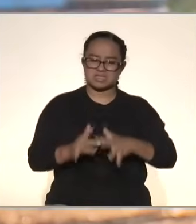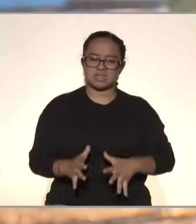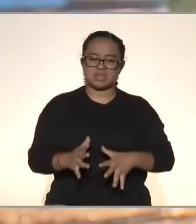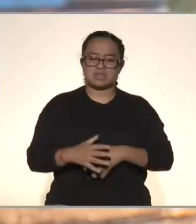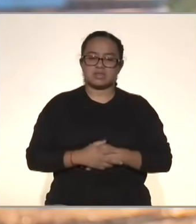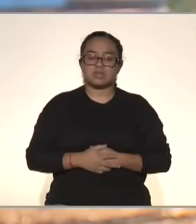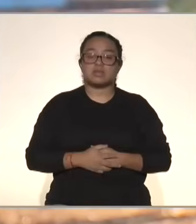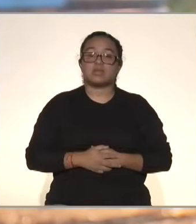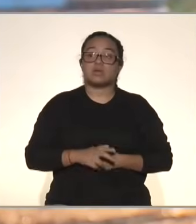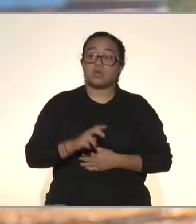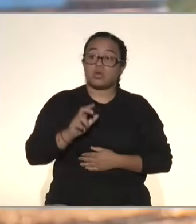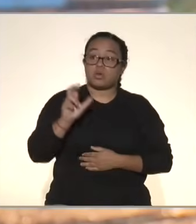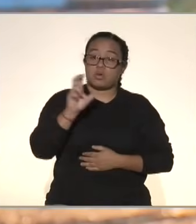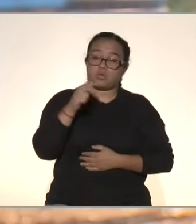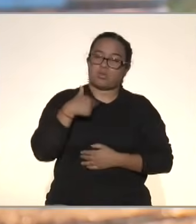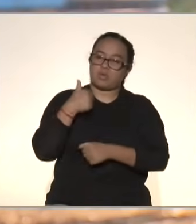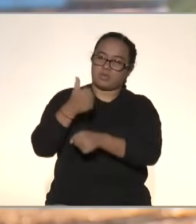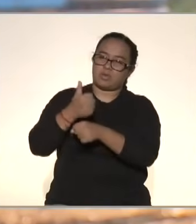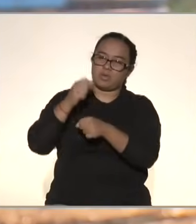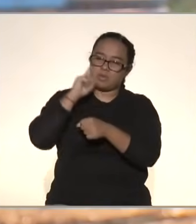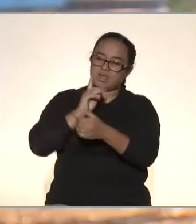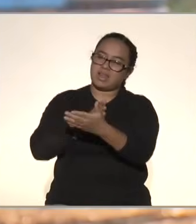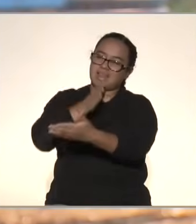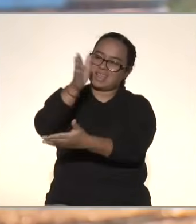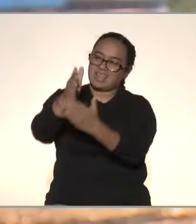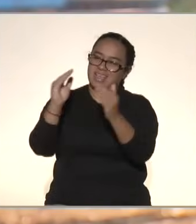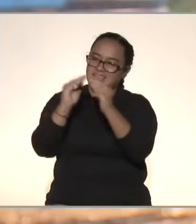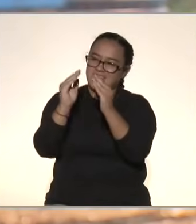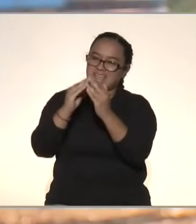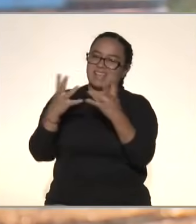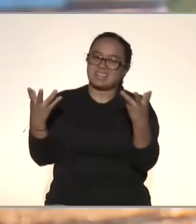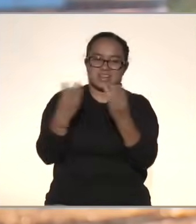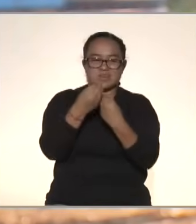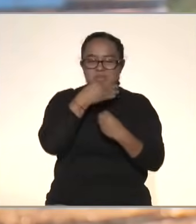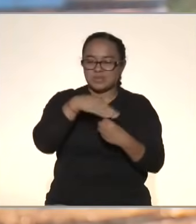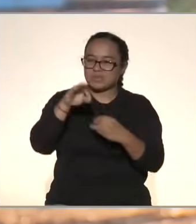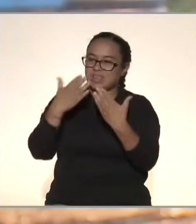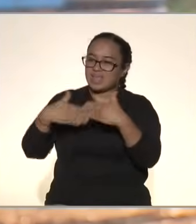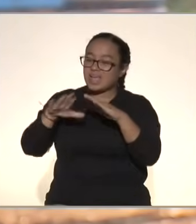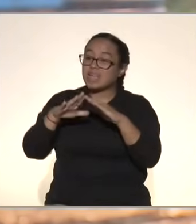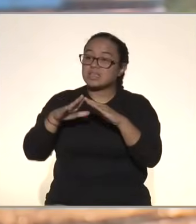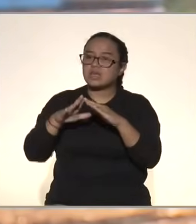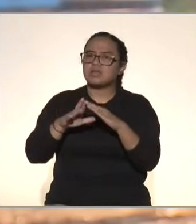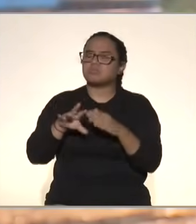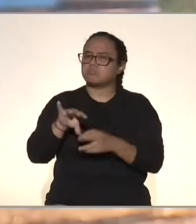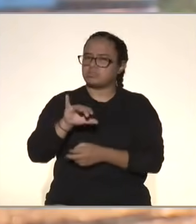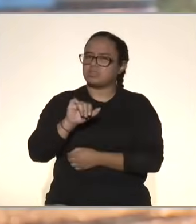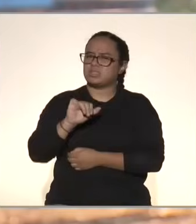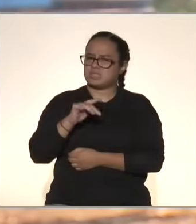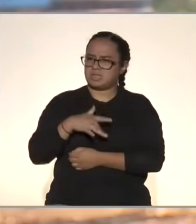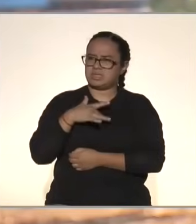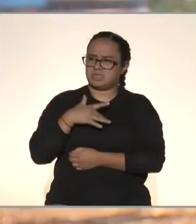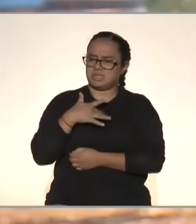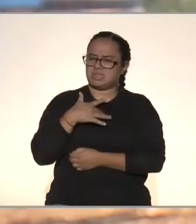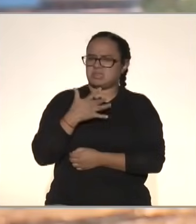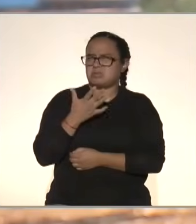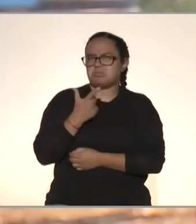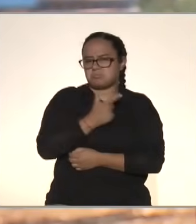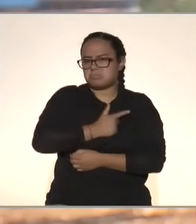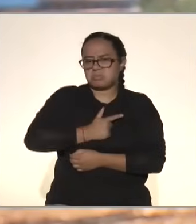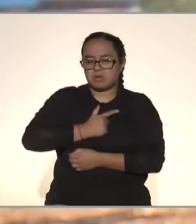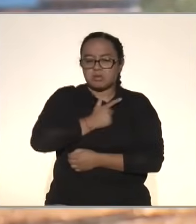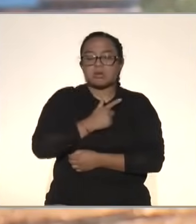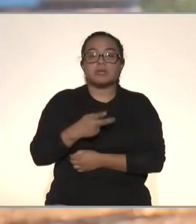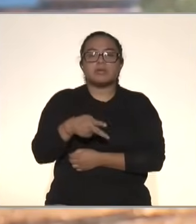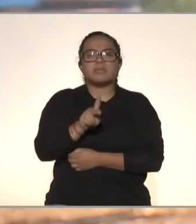Cuando íbamos a la casa de mi abuela, a la celebración familiar, sí tenía una parte de gusto, pero después